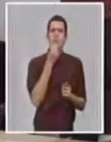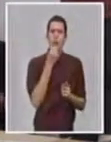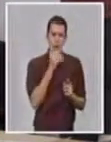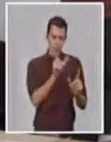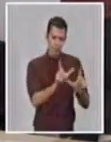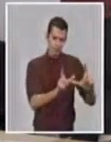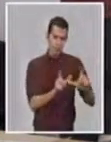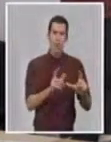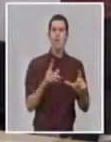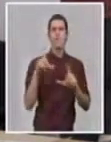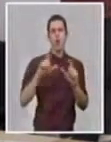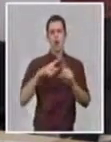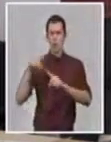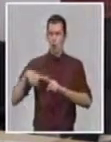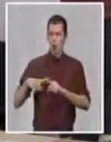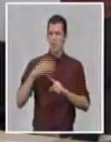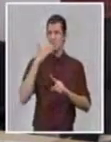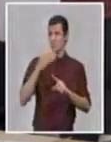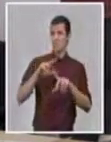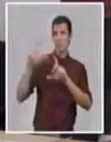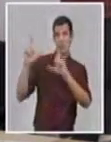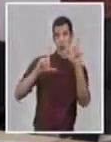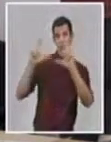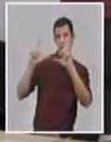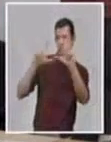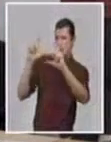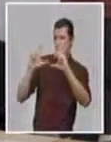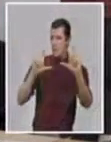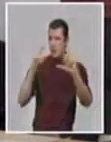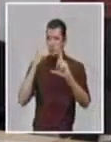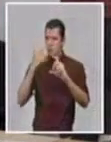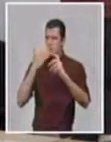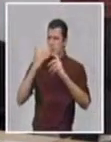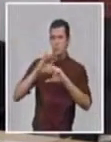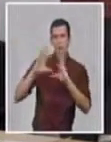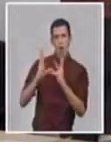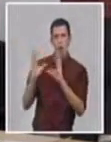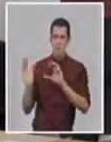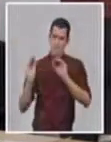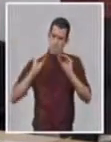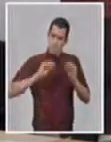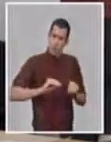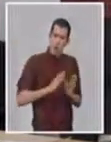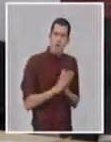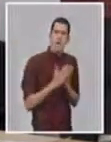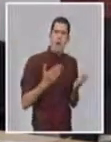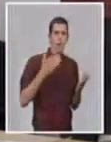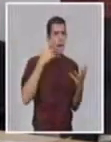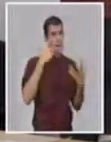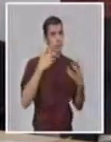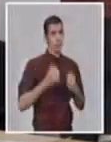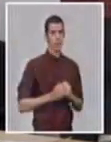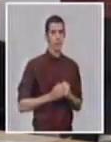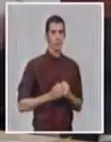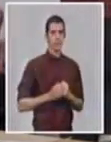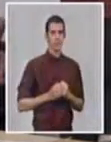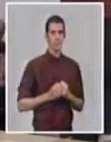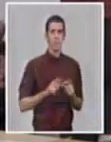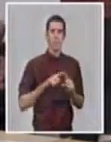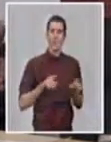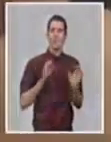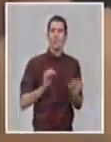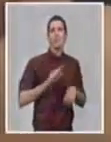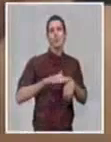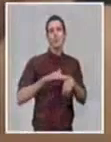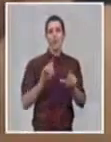ponían fotos magníficas. La fotografía tiene todavía en Granma, pero entonces se desplegaban